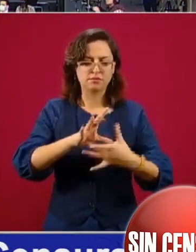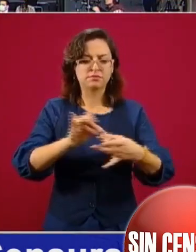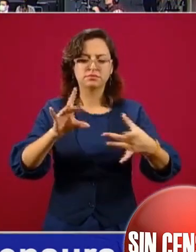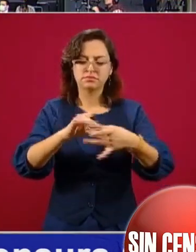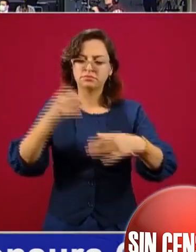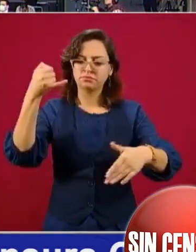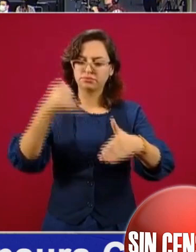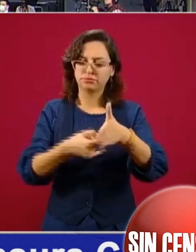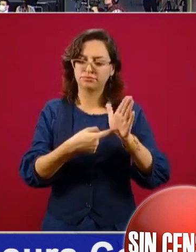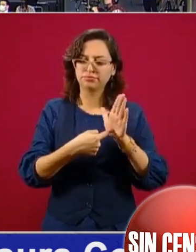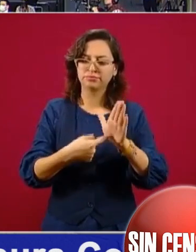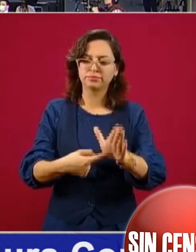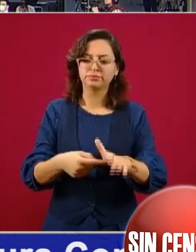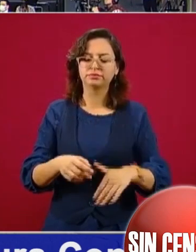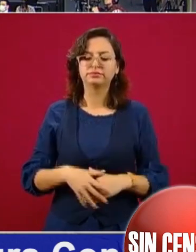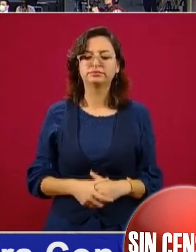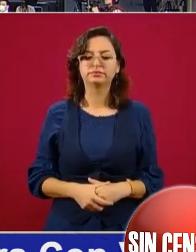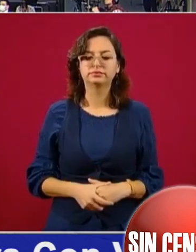señor.